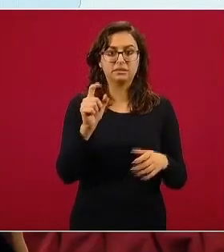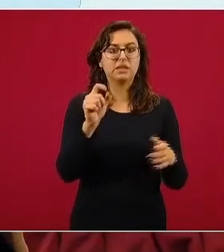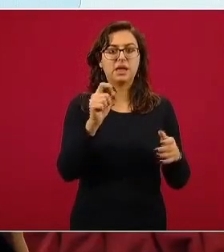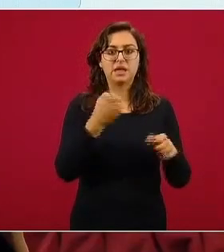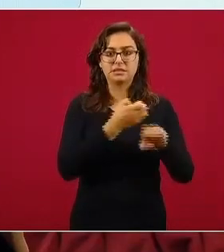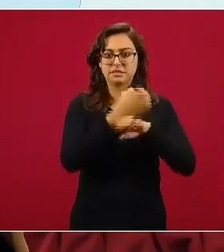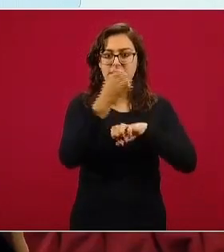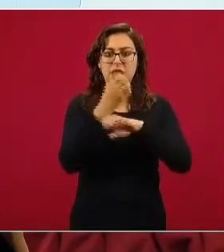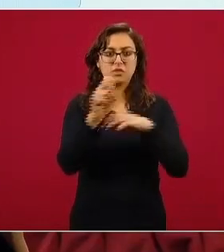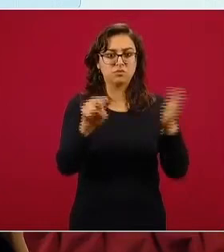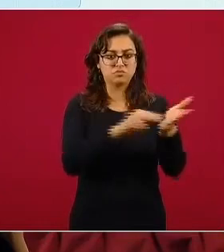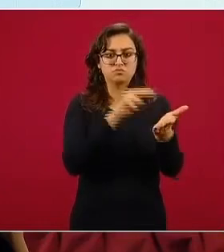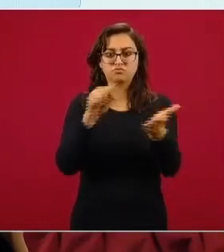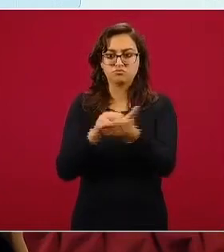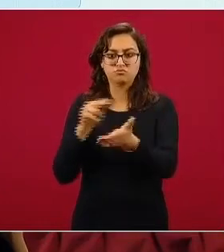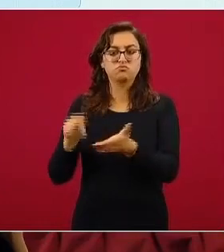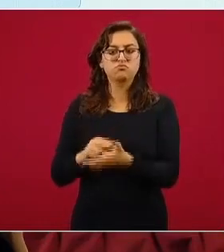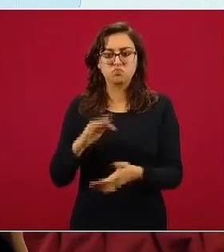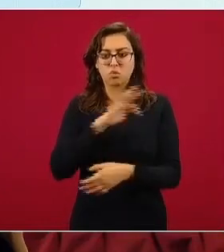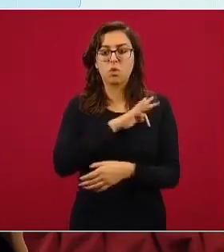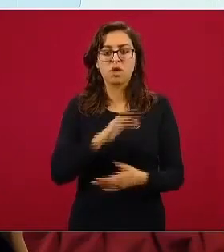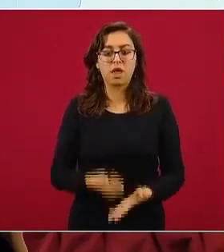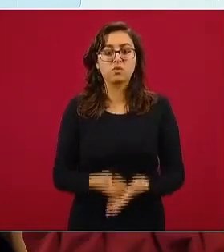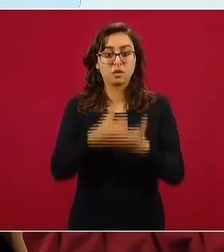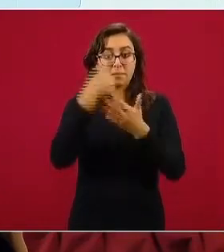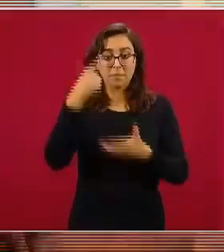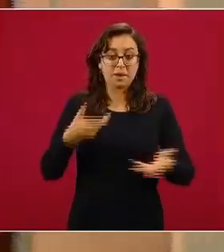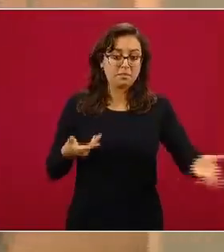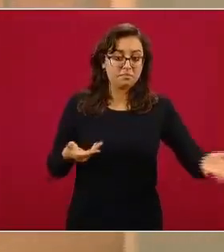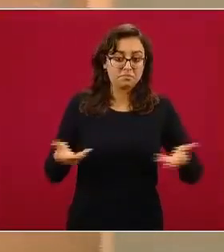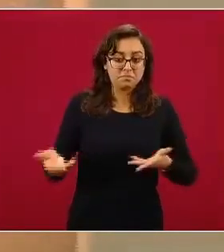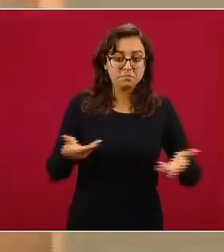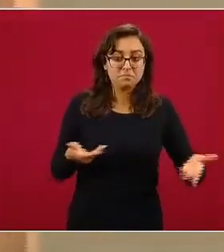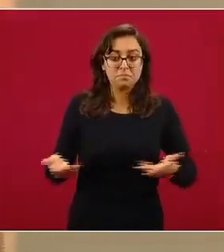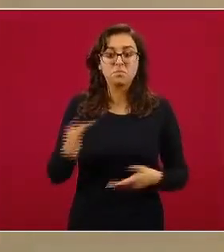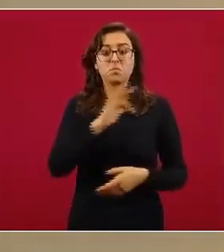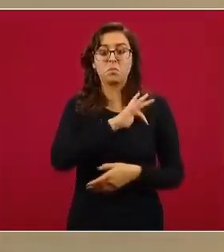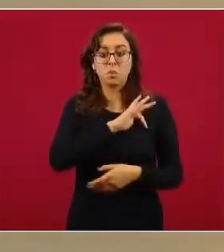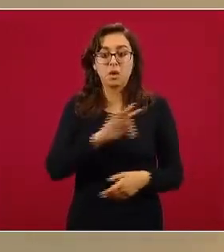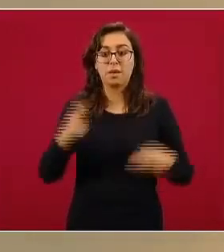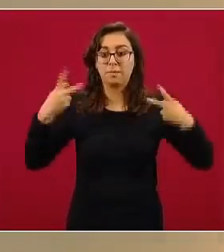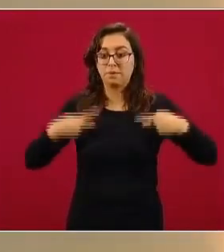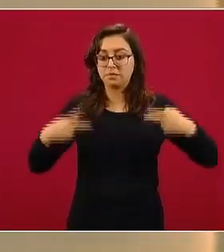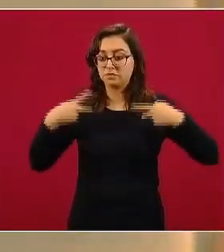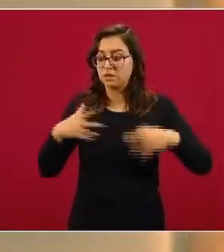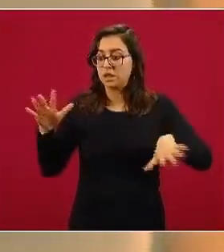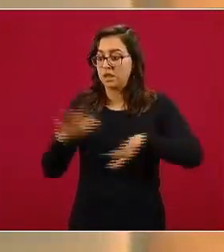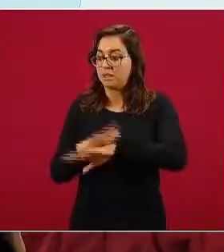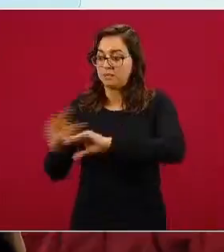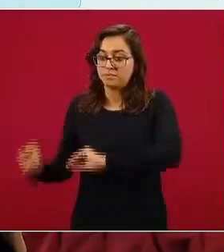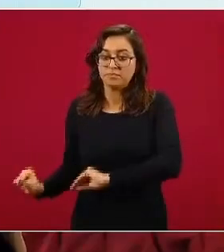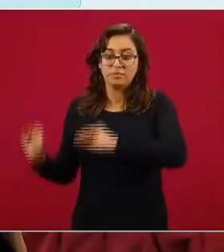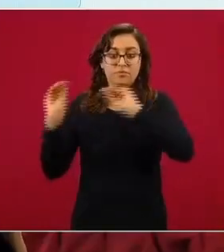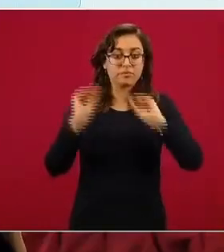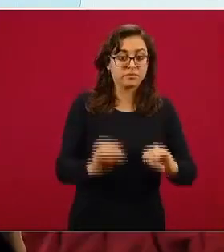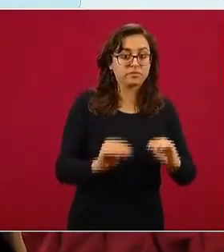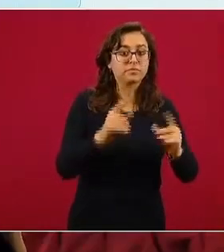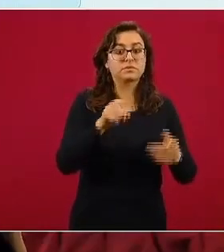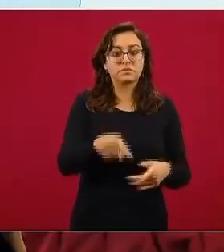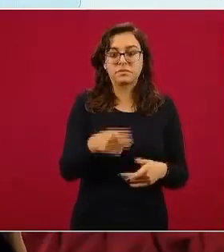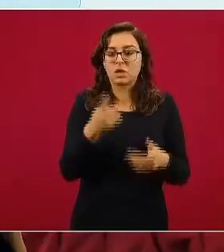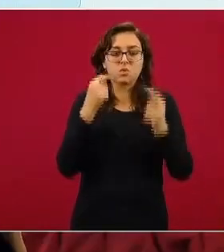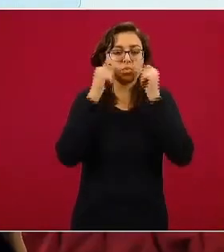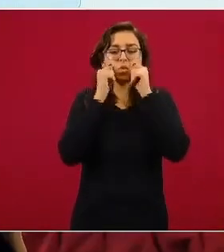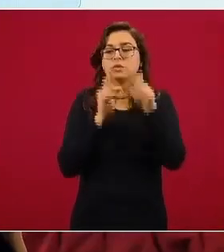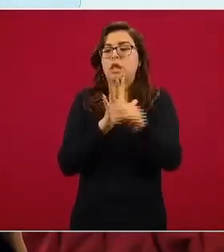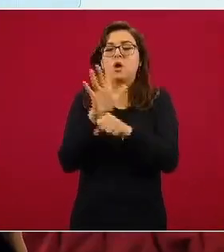intercambio de servicios sea ágil y que este centro regulador de intercambio pueda trasladar pacientes de una institución a otra institución independientemente